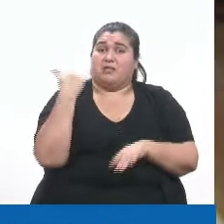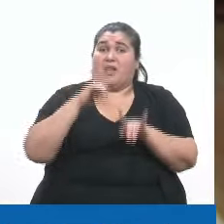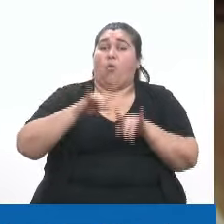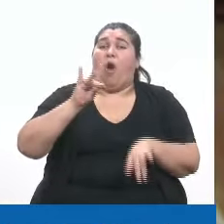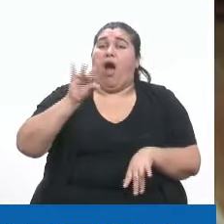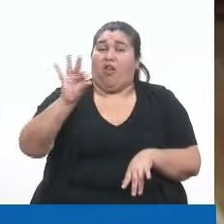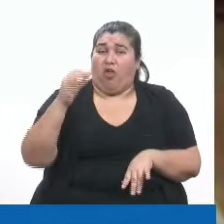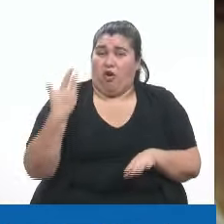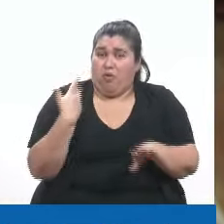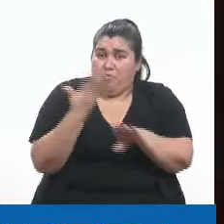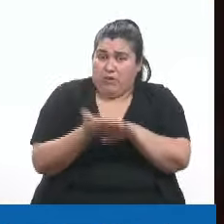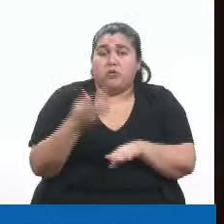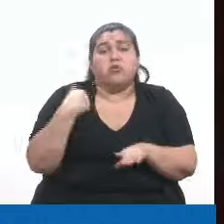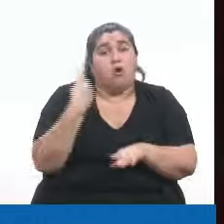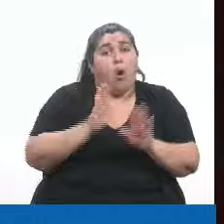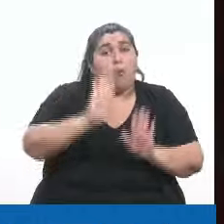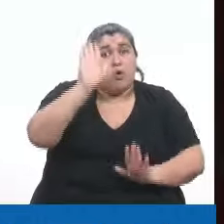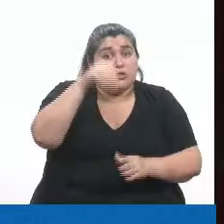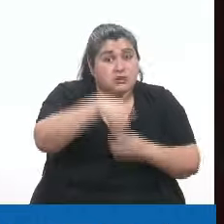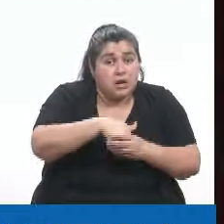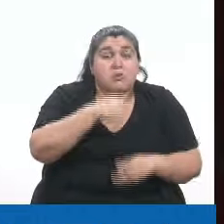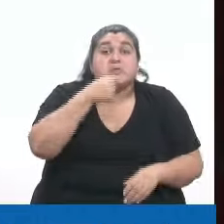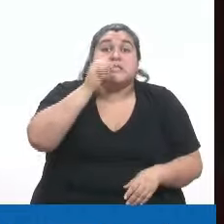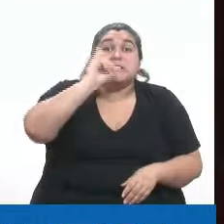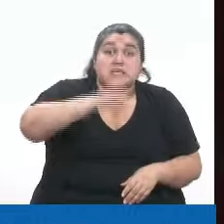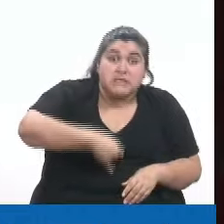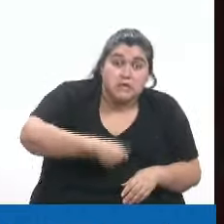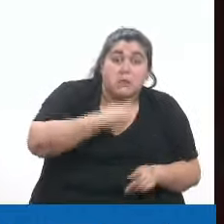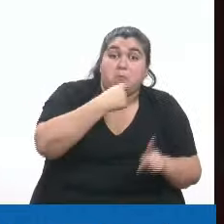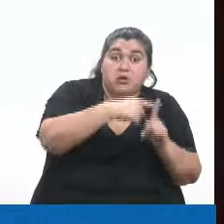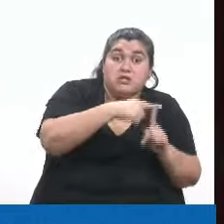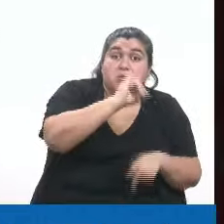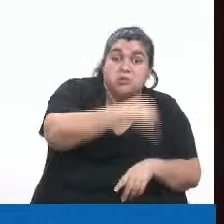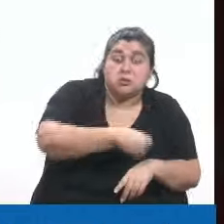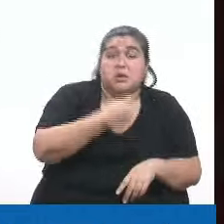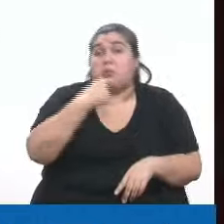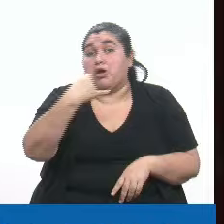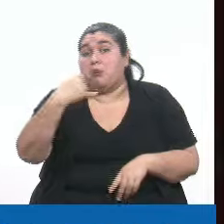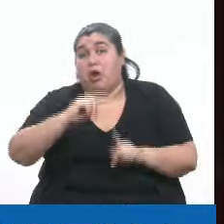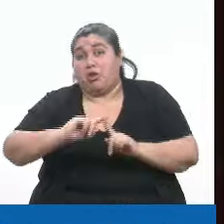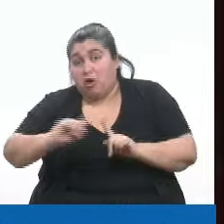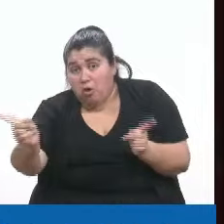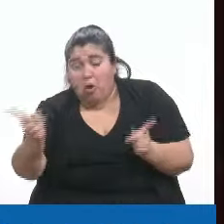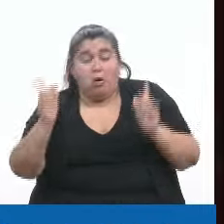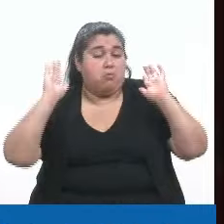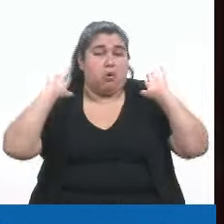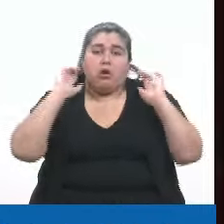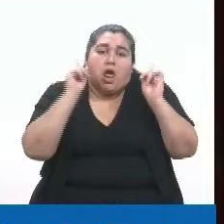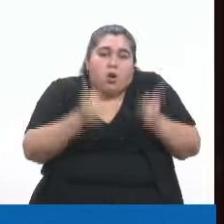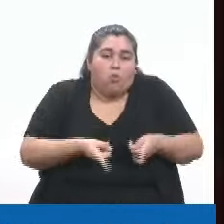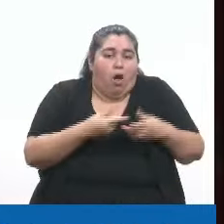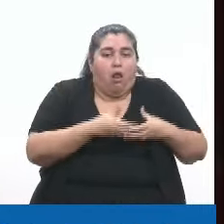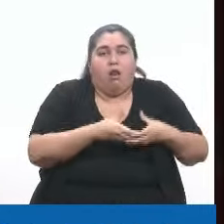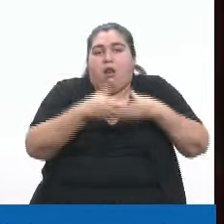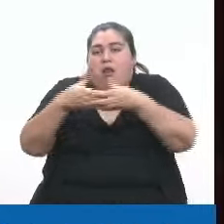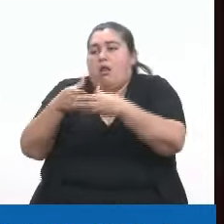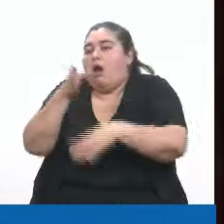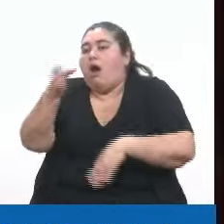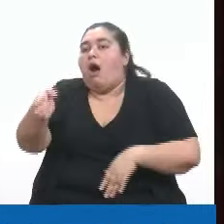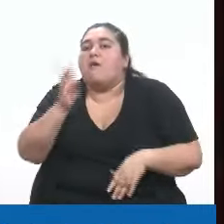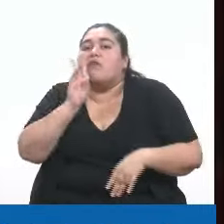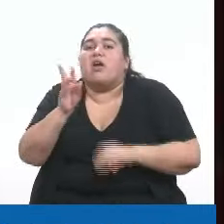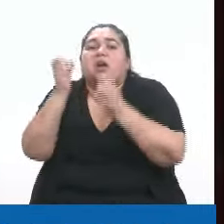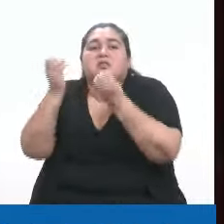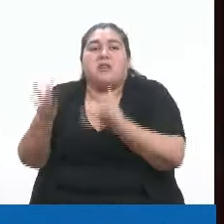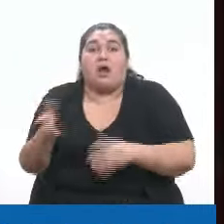Pedro votemos si sale positiva bien si sale negativa mal lo mismo vamos a ir a eh ver